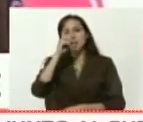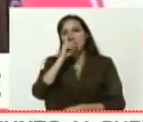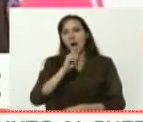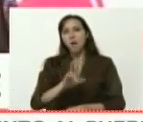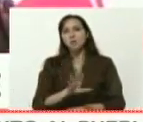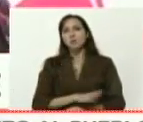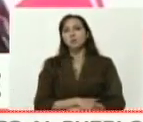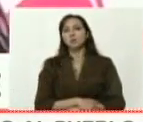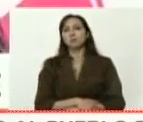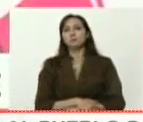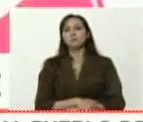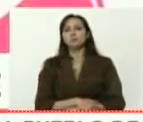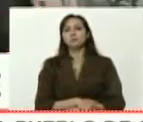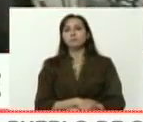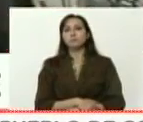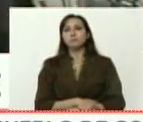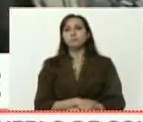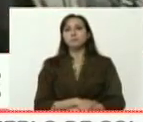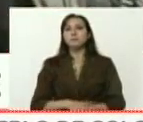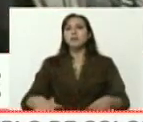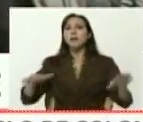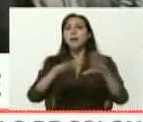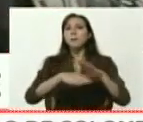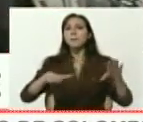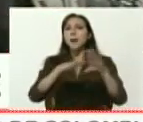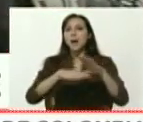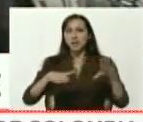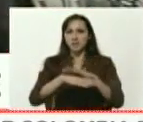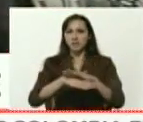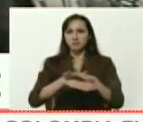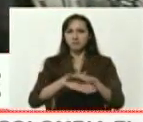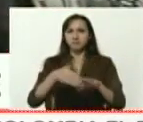El día martes, quiero referir,